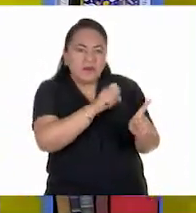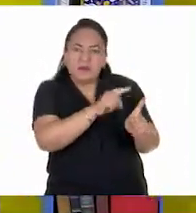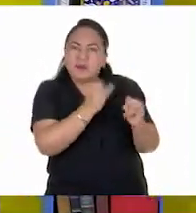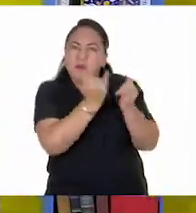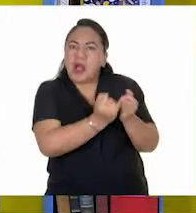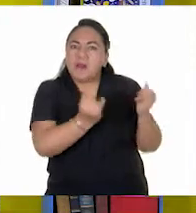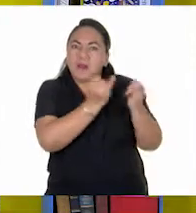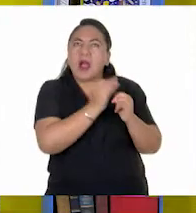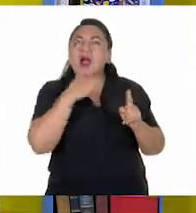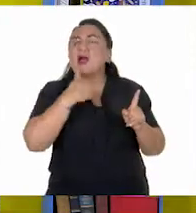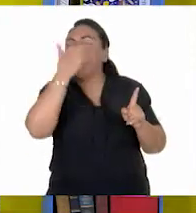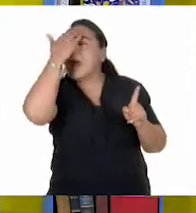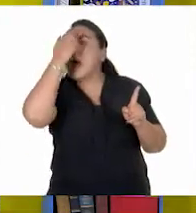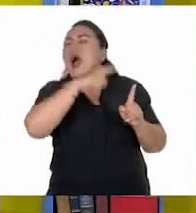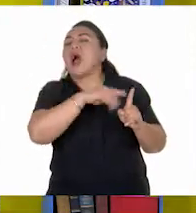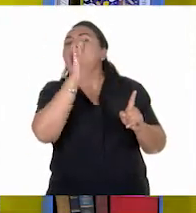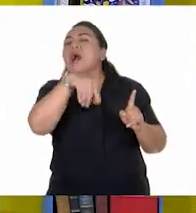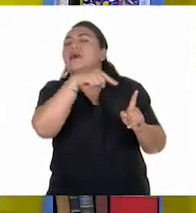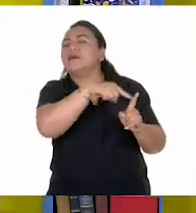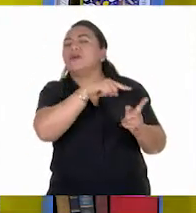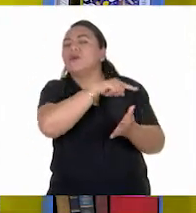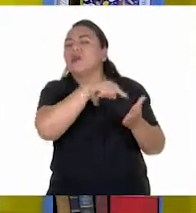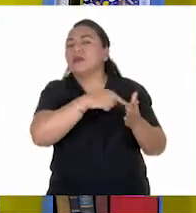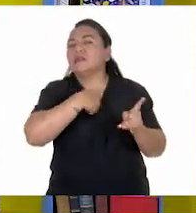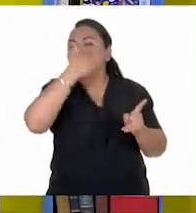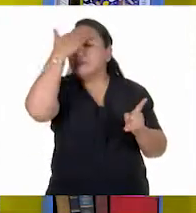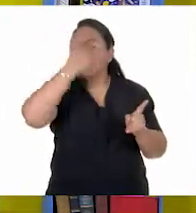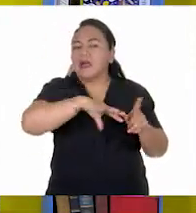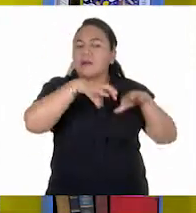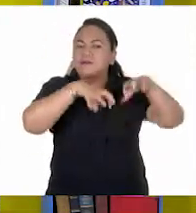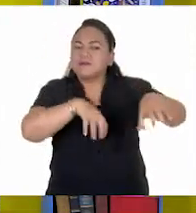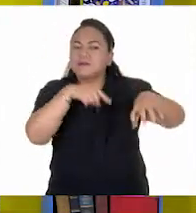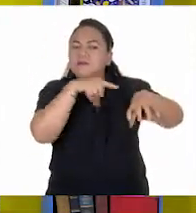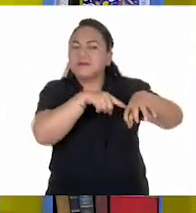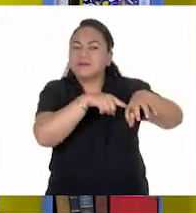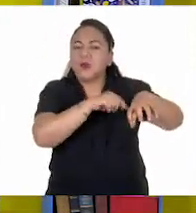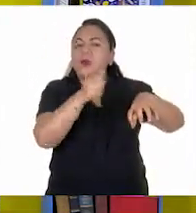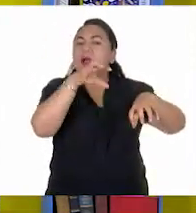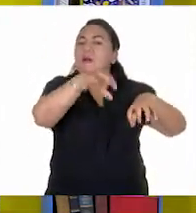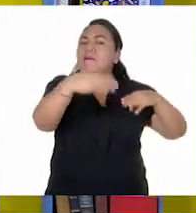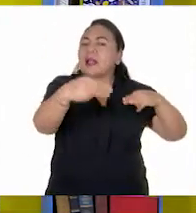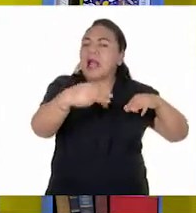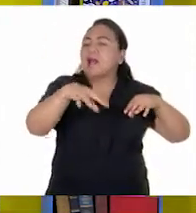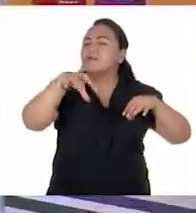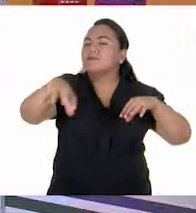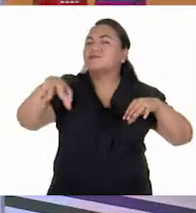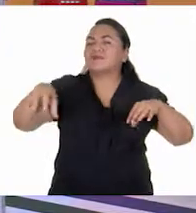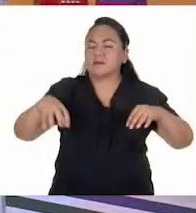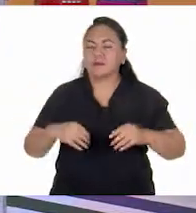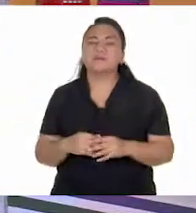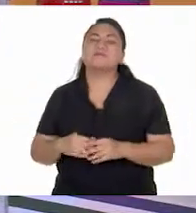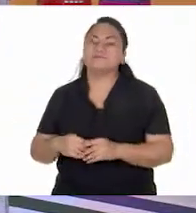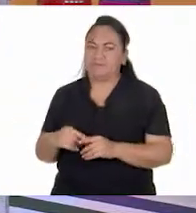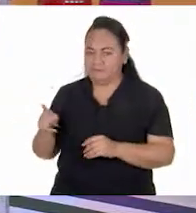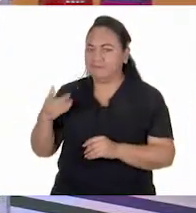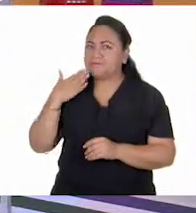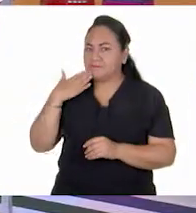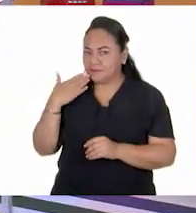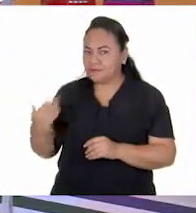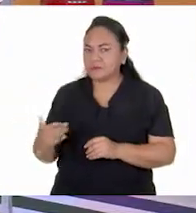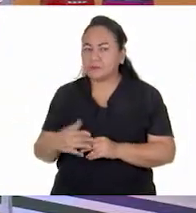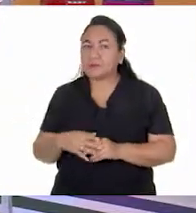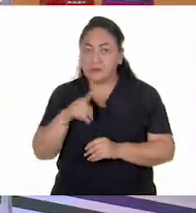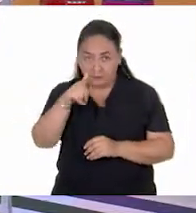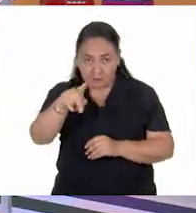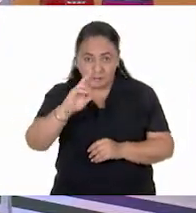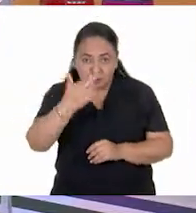para saber, como ubicación para saber cómo podemos llegar a otros sitios. Muy bien, Pili. ¿Ustedes en casa también